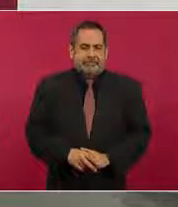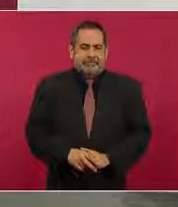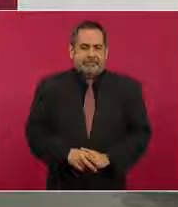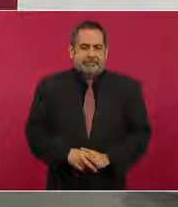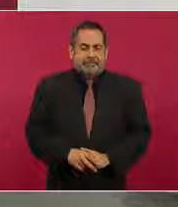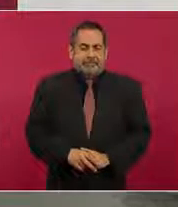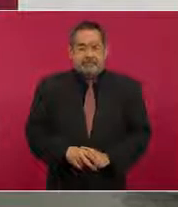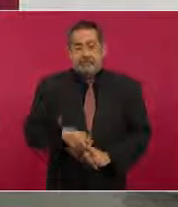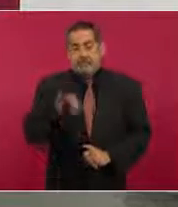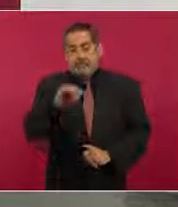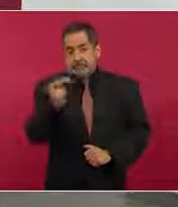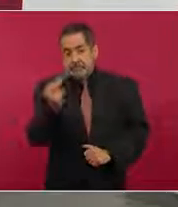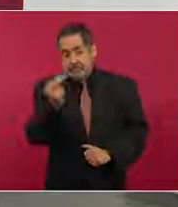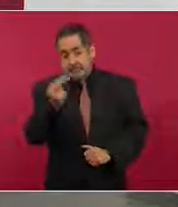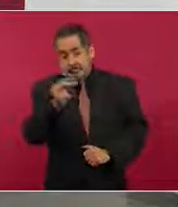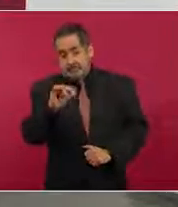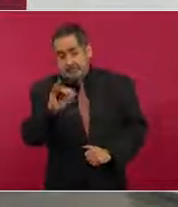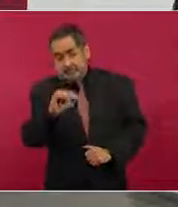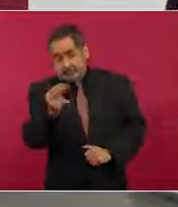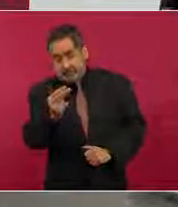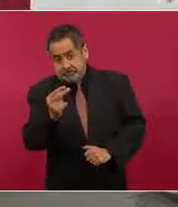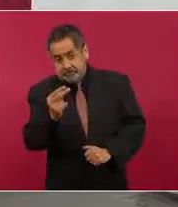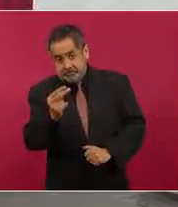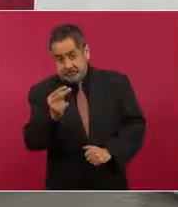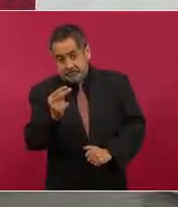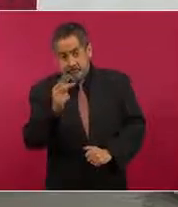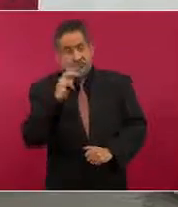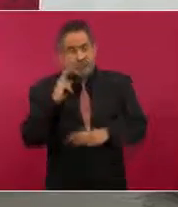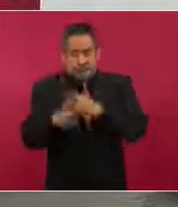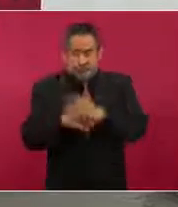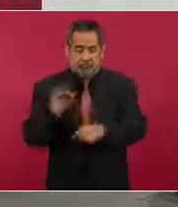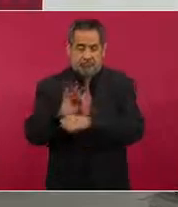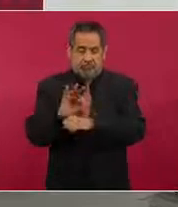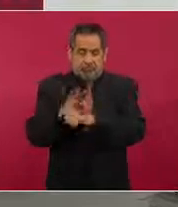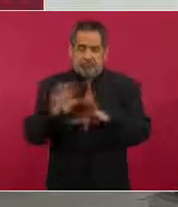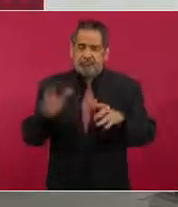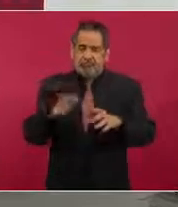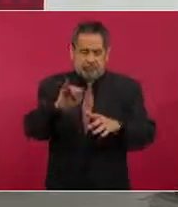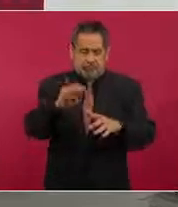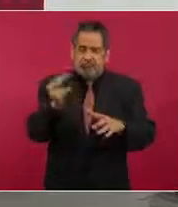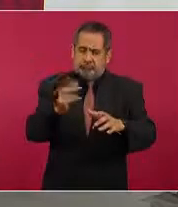Si es necesario, los vamos a proteger también.